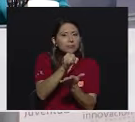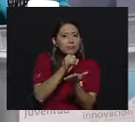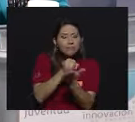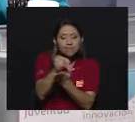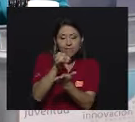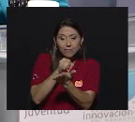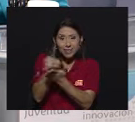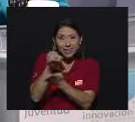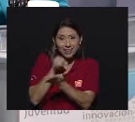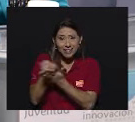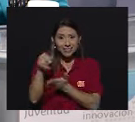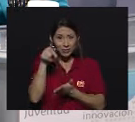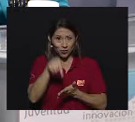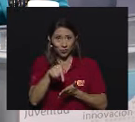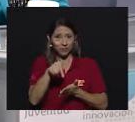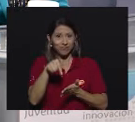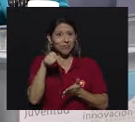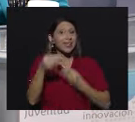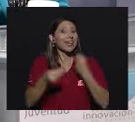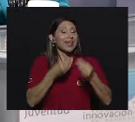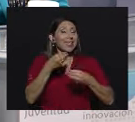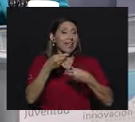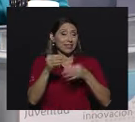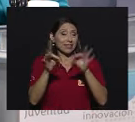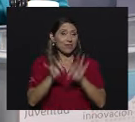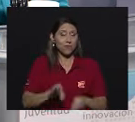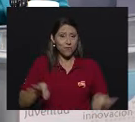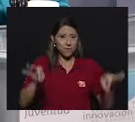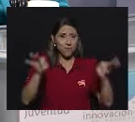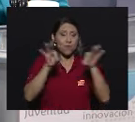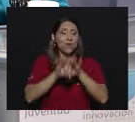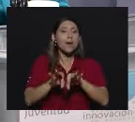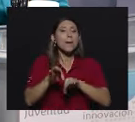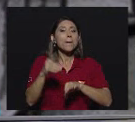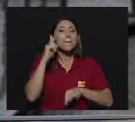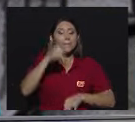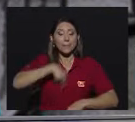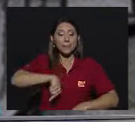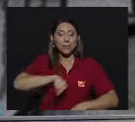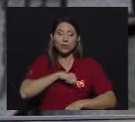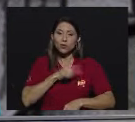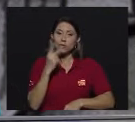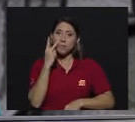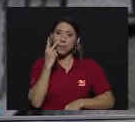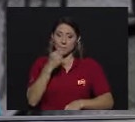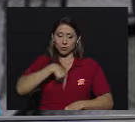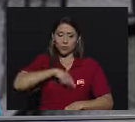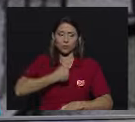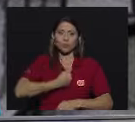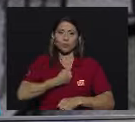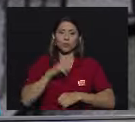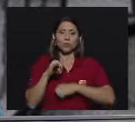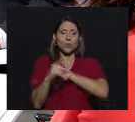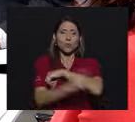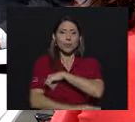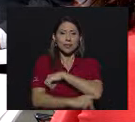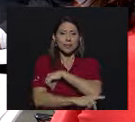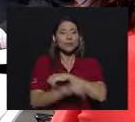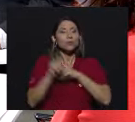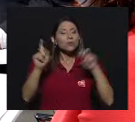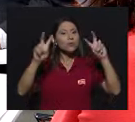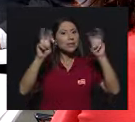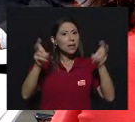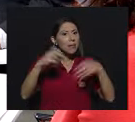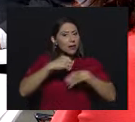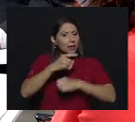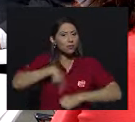la investigación, que es lo que hace el informe del Estado de la Educación, es fundamental para vernos como país en un tema que nos ha hecho grande